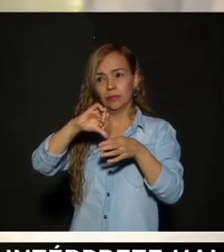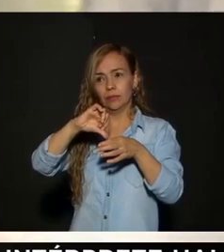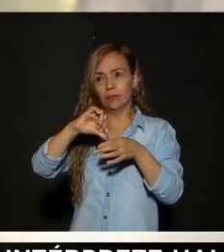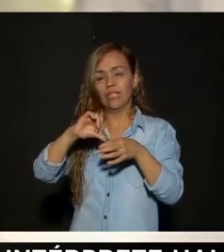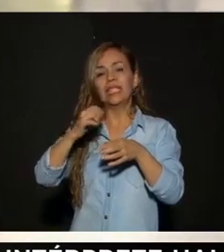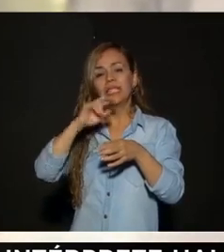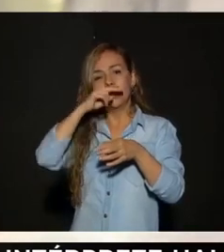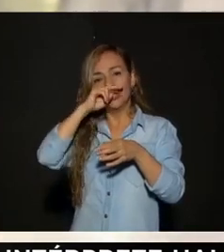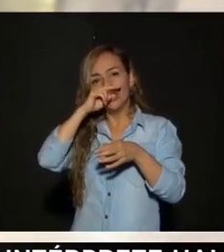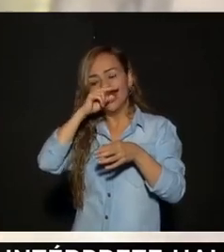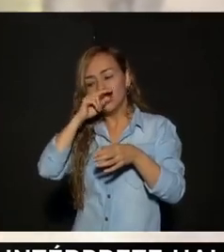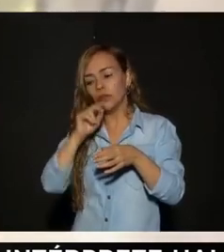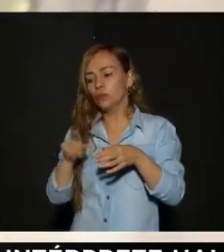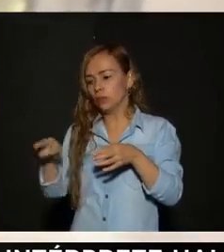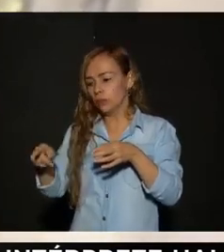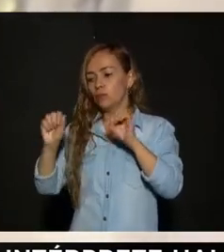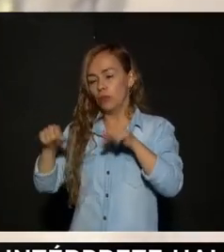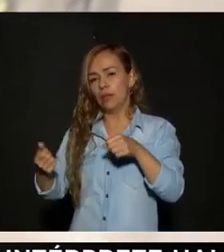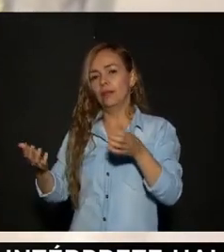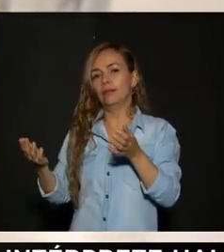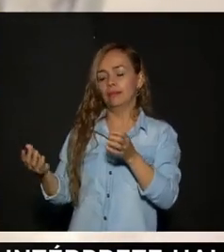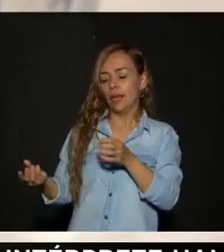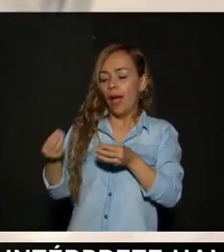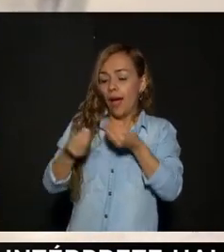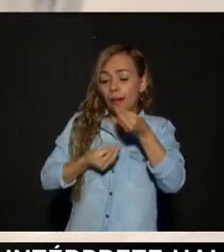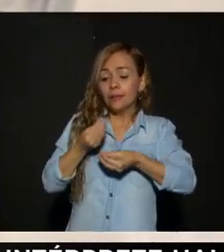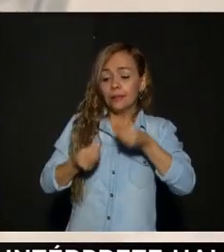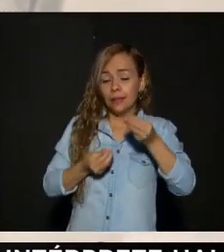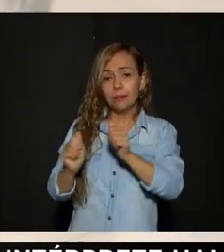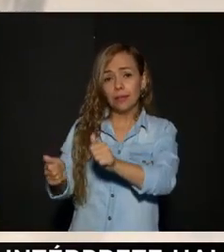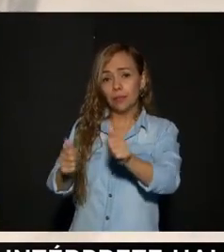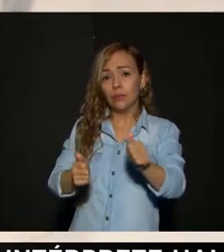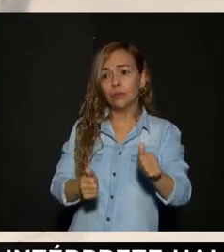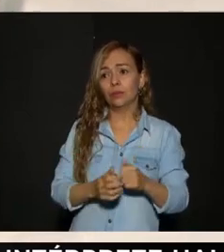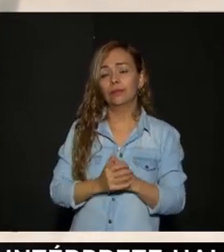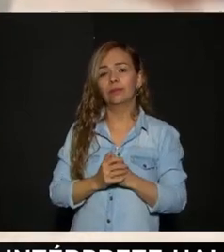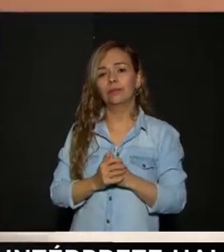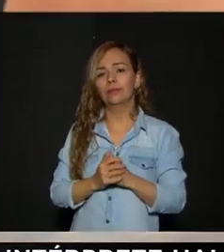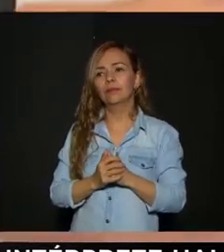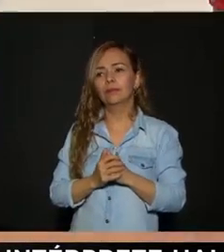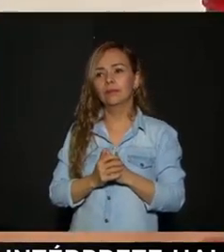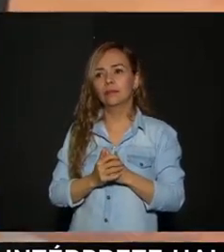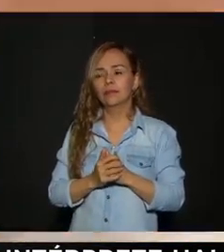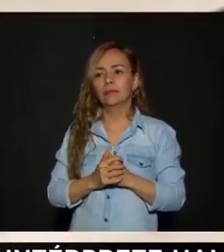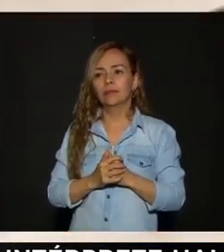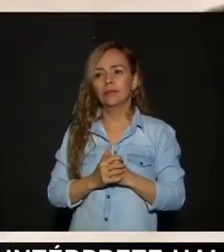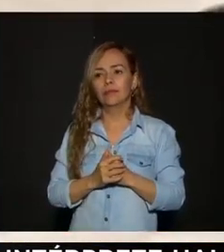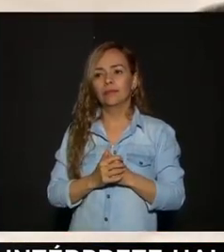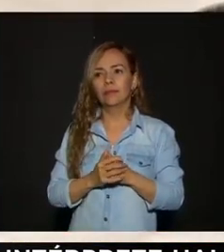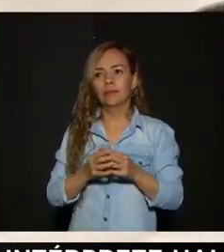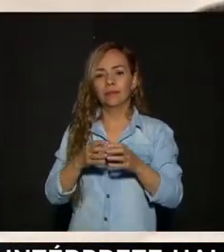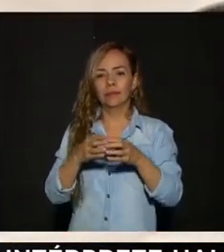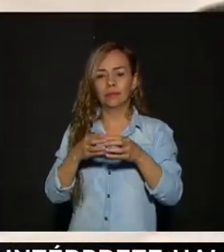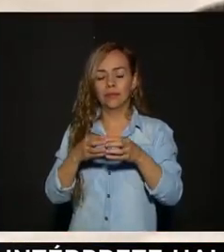seamos. Así. Eso, ¿cuál es su así color preferido? Las goticas. Y hay que